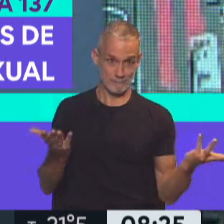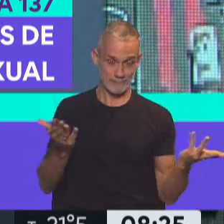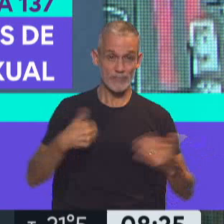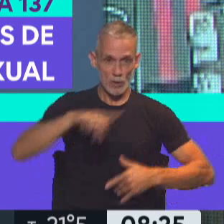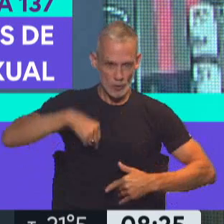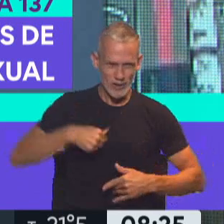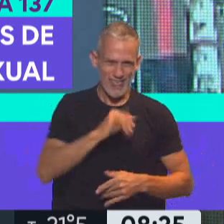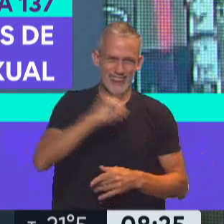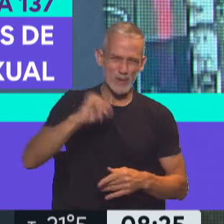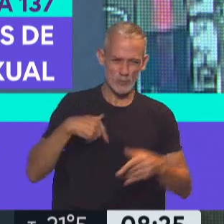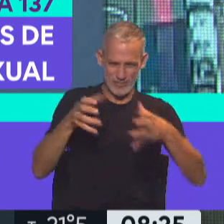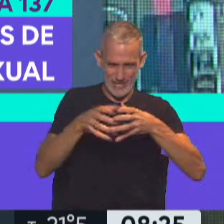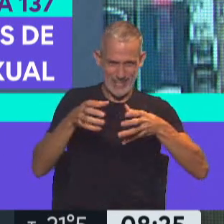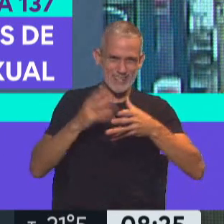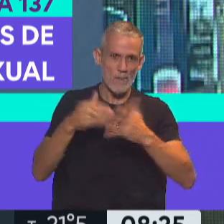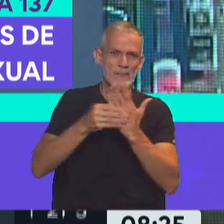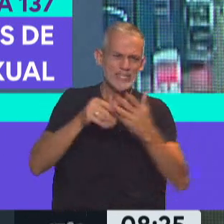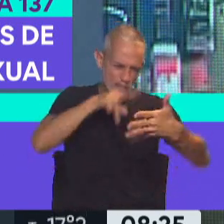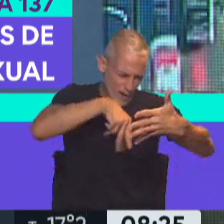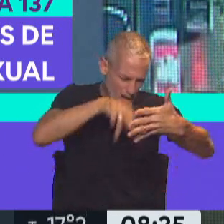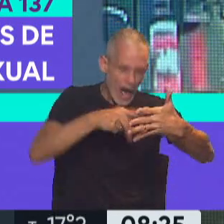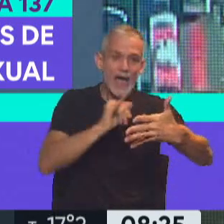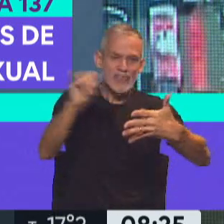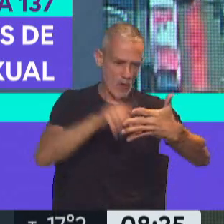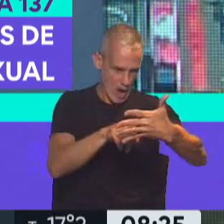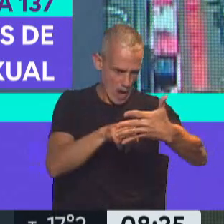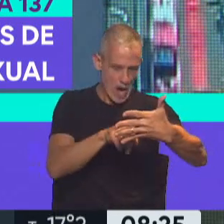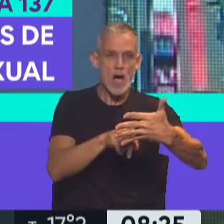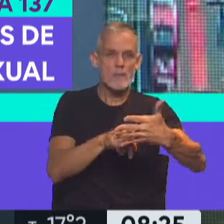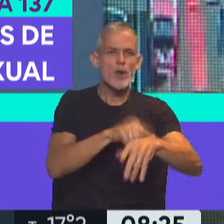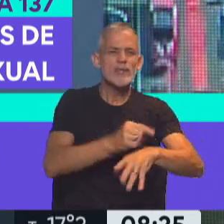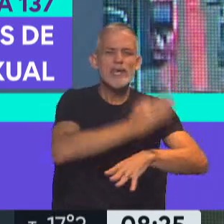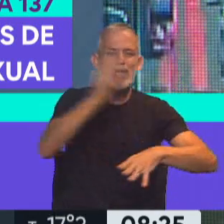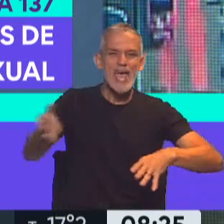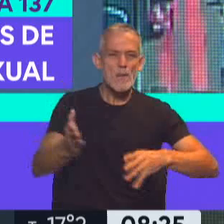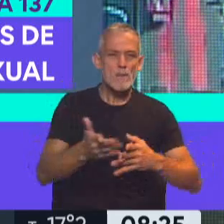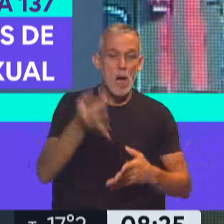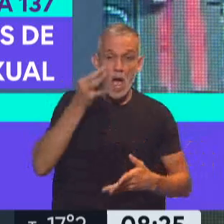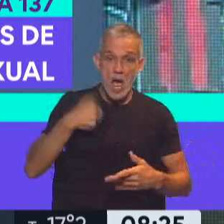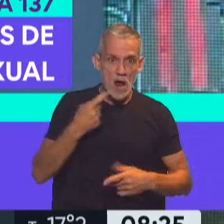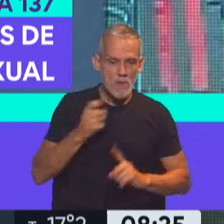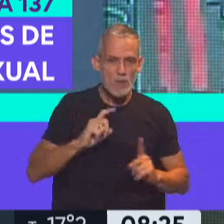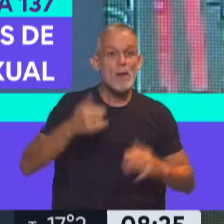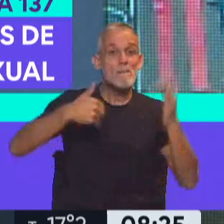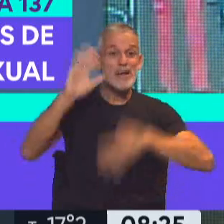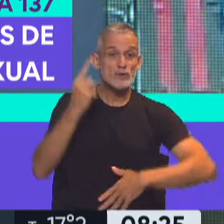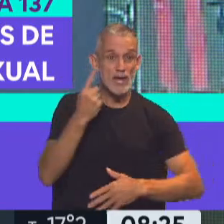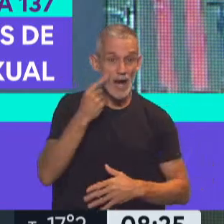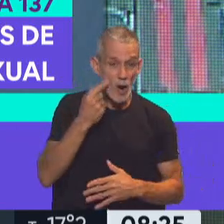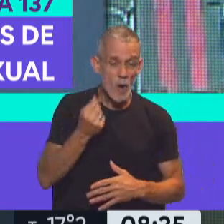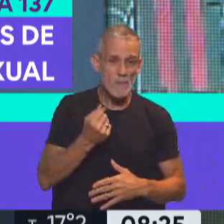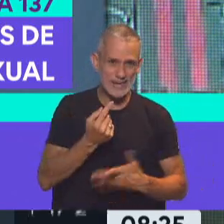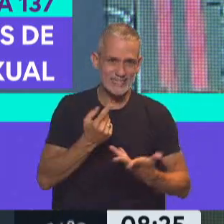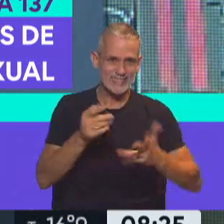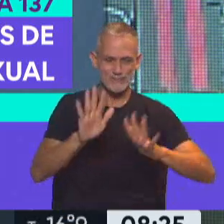denuncias todo el tiempo, las vemos, las leemos y surgen mucho tiempo después, no se viven como tales. La mayoría de los varones que transitan, digamos, por